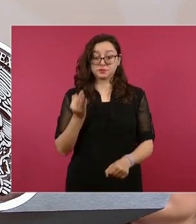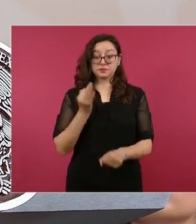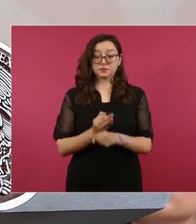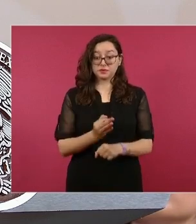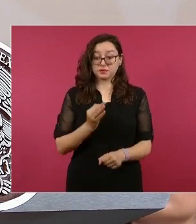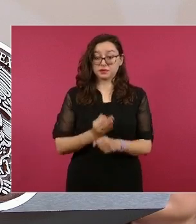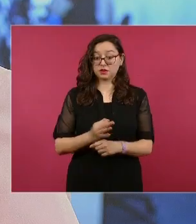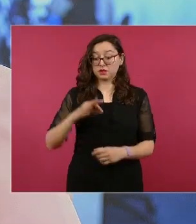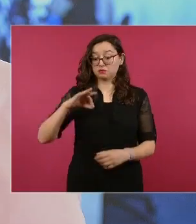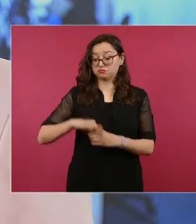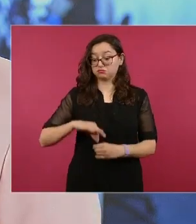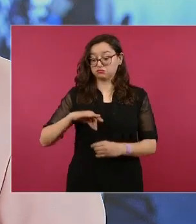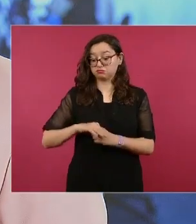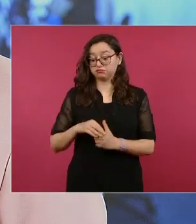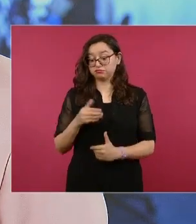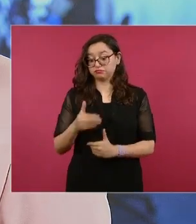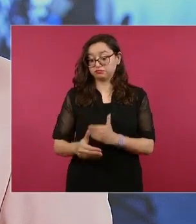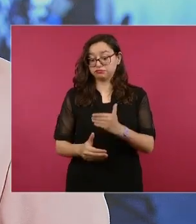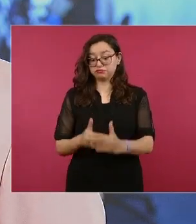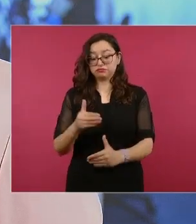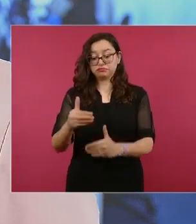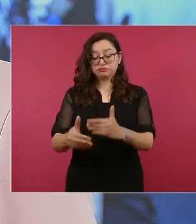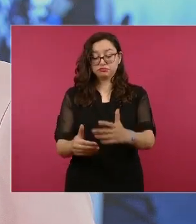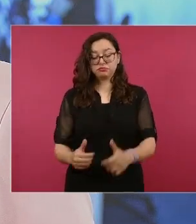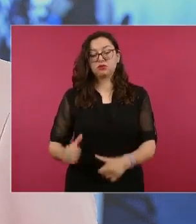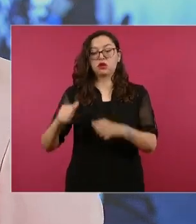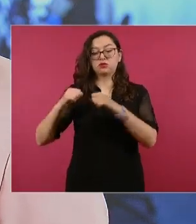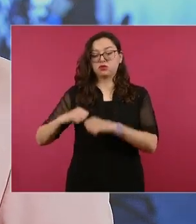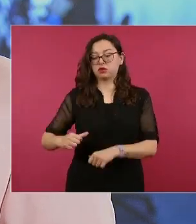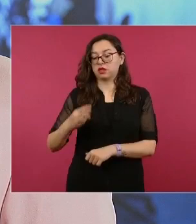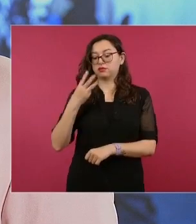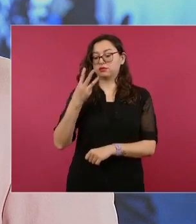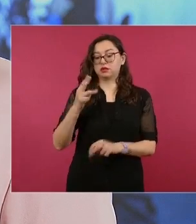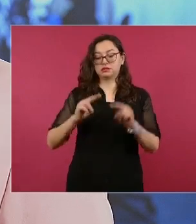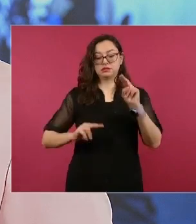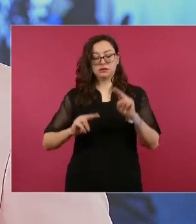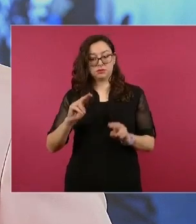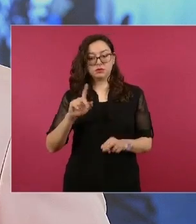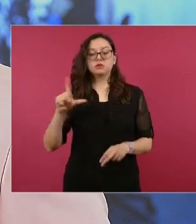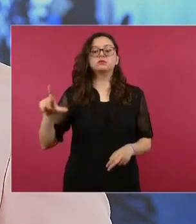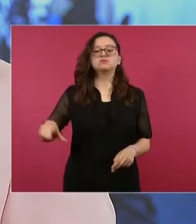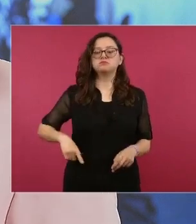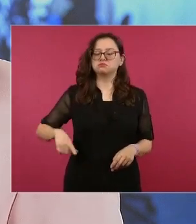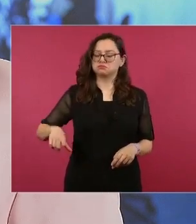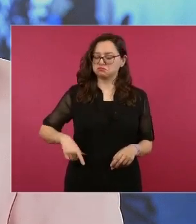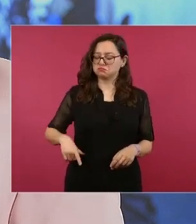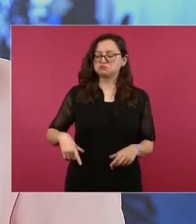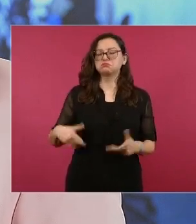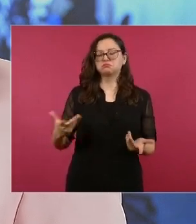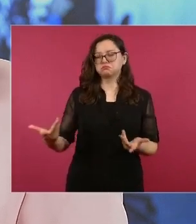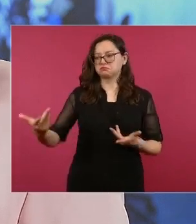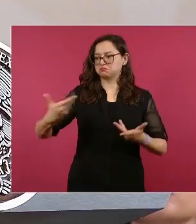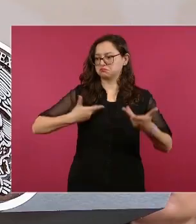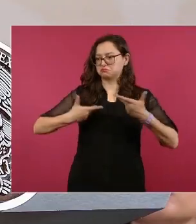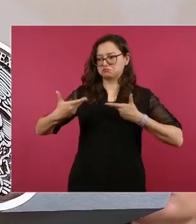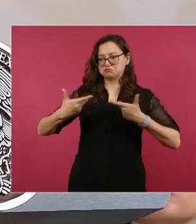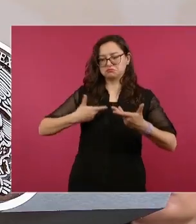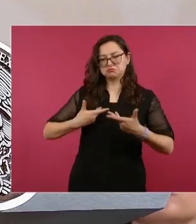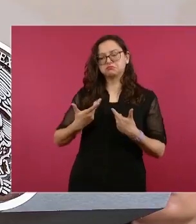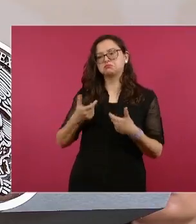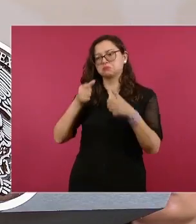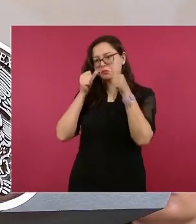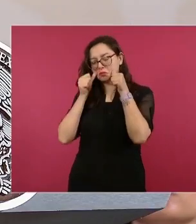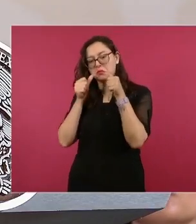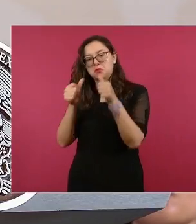electoral que las autoridades de los tres niveles de gobierno continuamos en la atención de sus requerimientos de